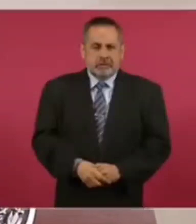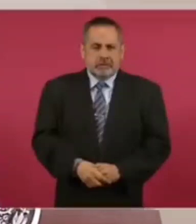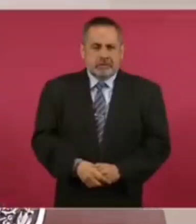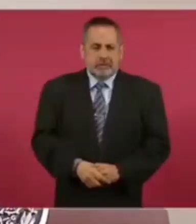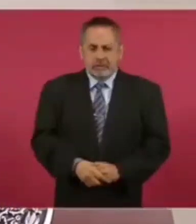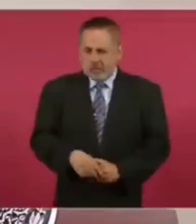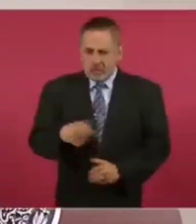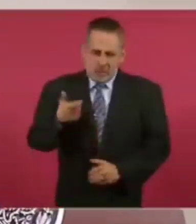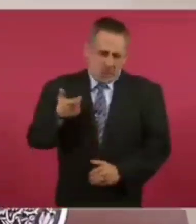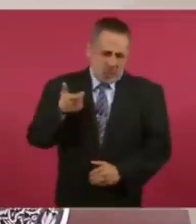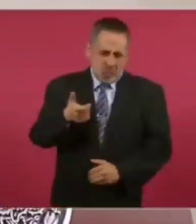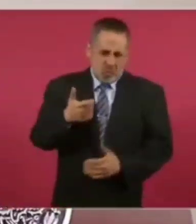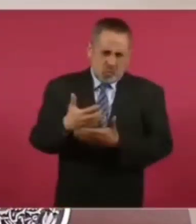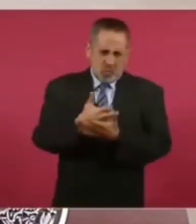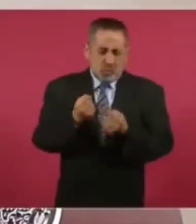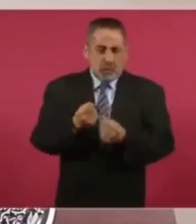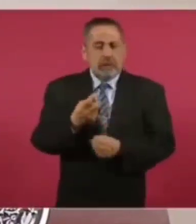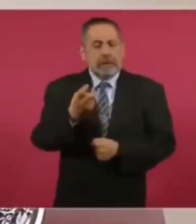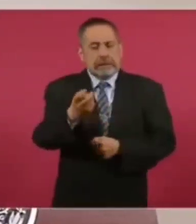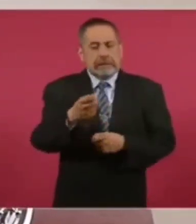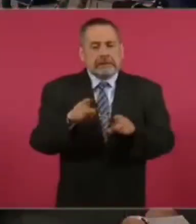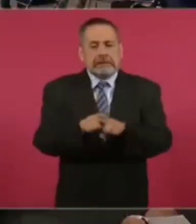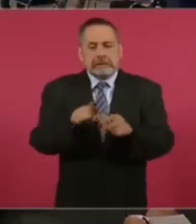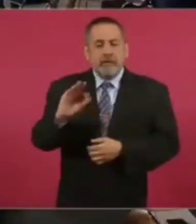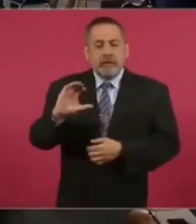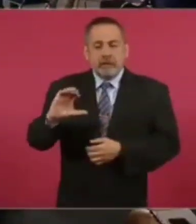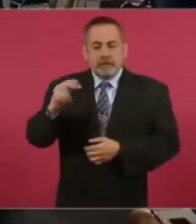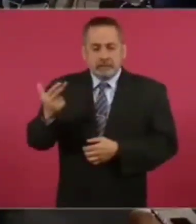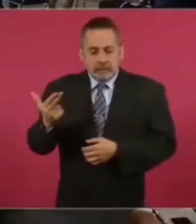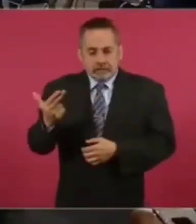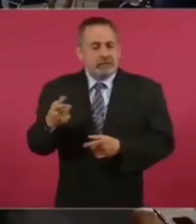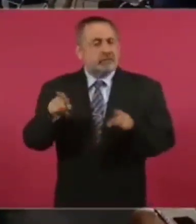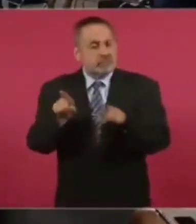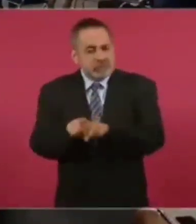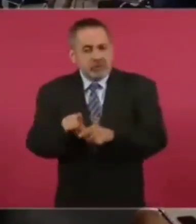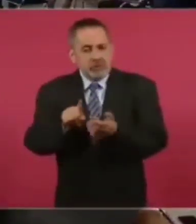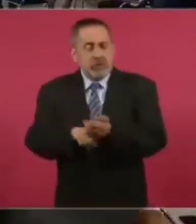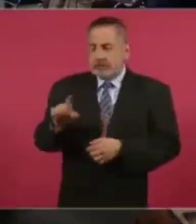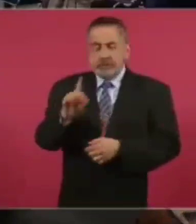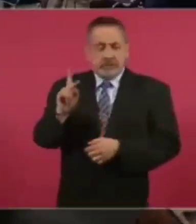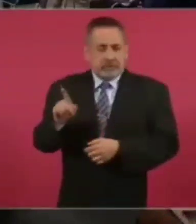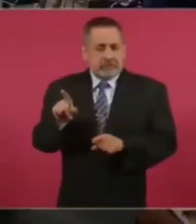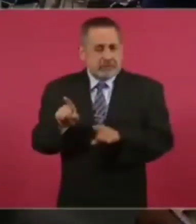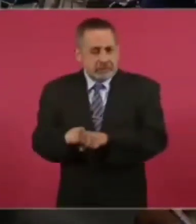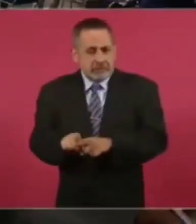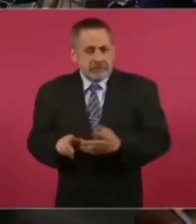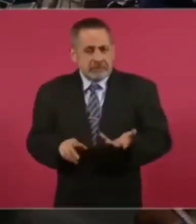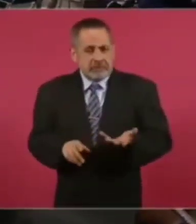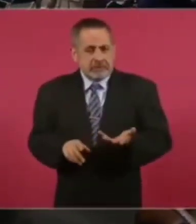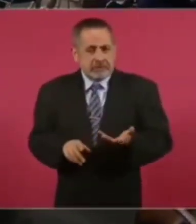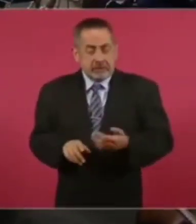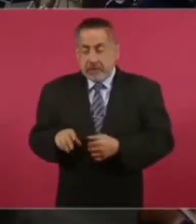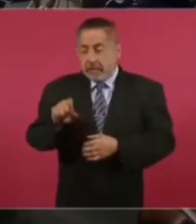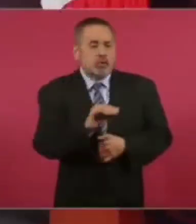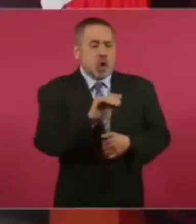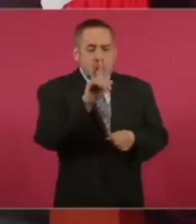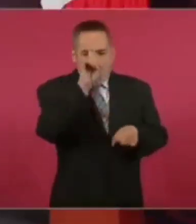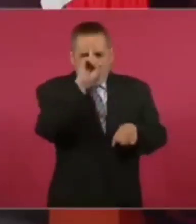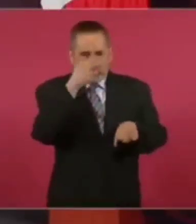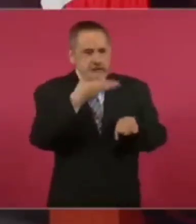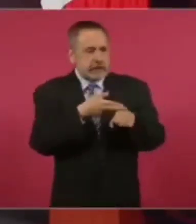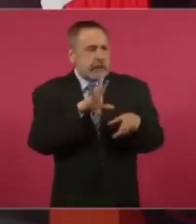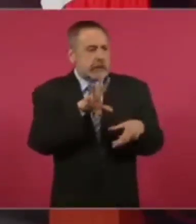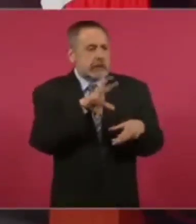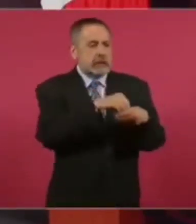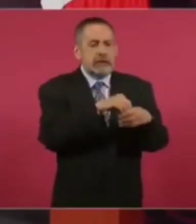muchísimo. Pues eso es lo que hicieron con Calderón y eso hicieron con Zedillo. Zedillo se fue de consejero a